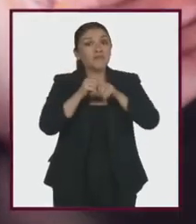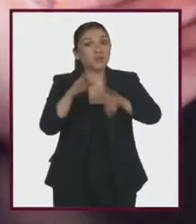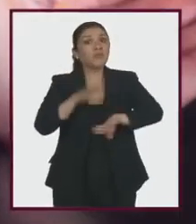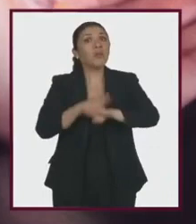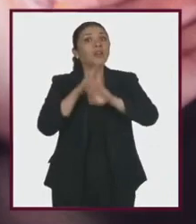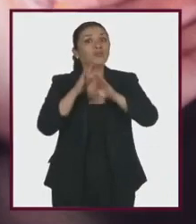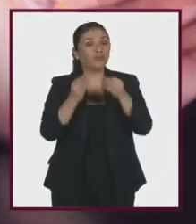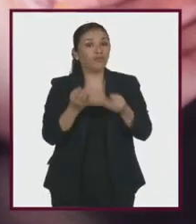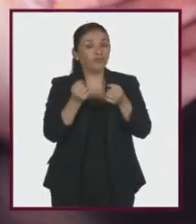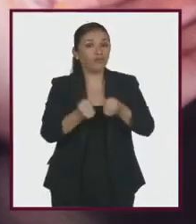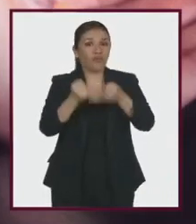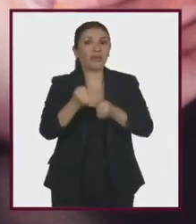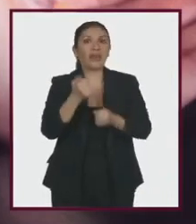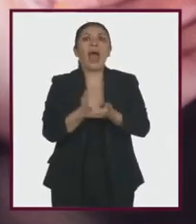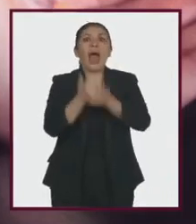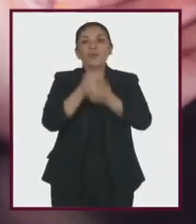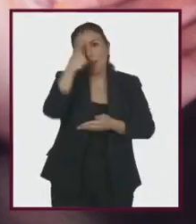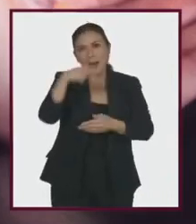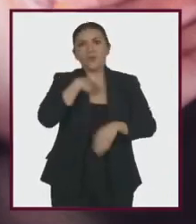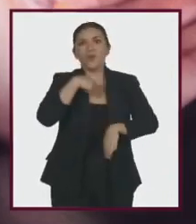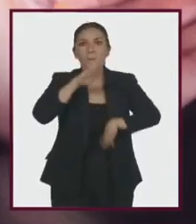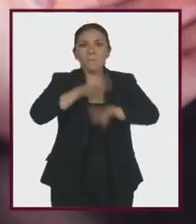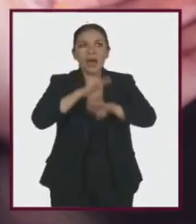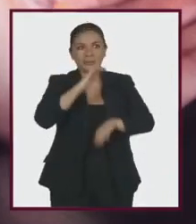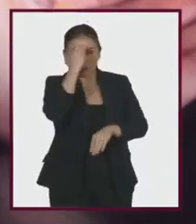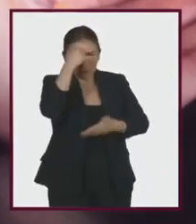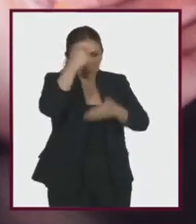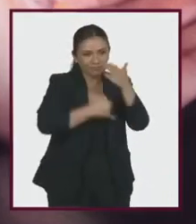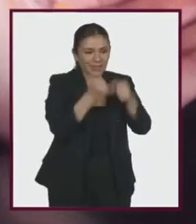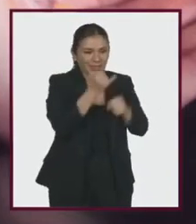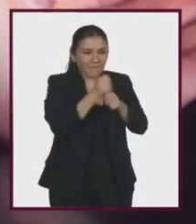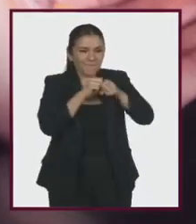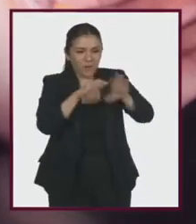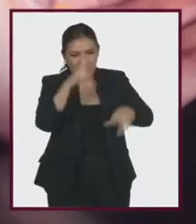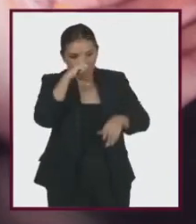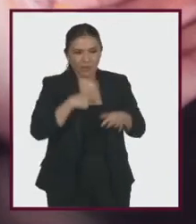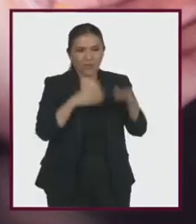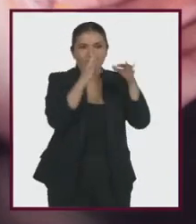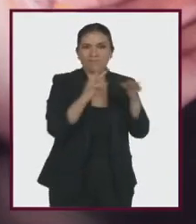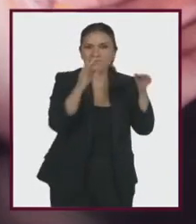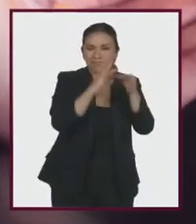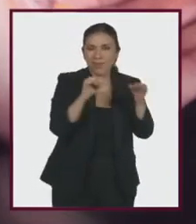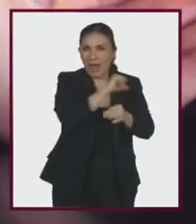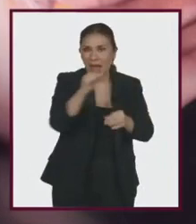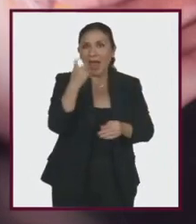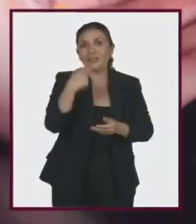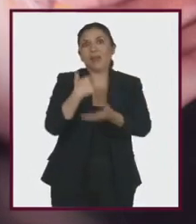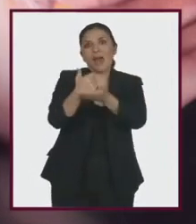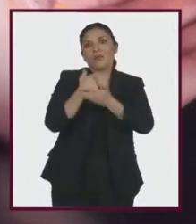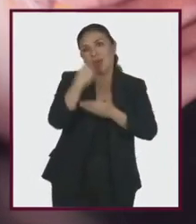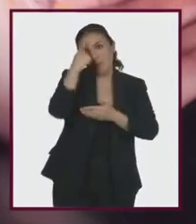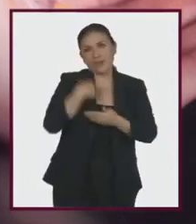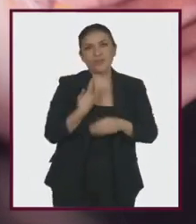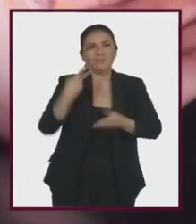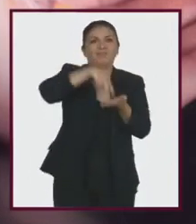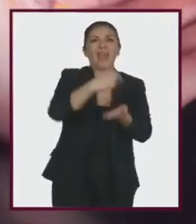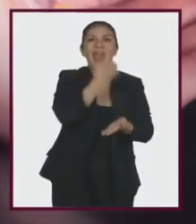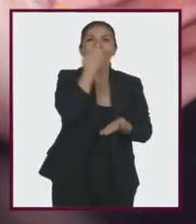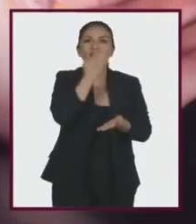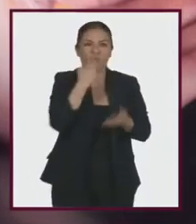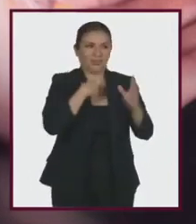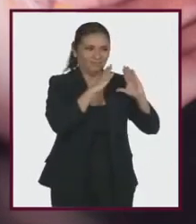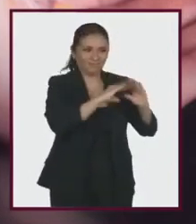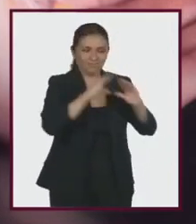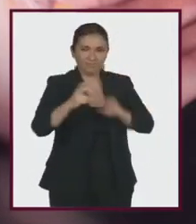lo que debo integrar de información y me ayuda, obviamente, a impartirla en la escuela. Es una muy buena